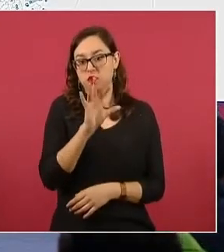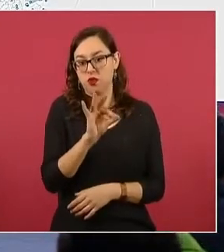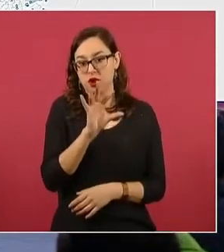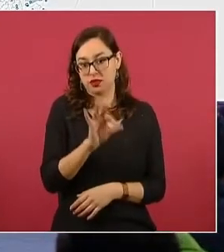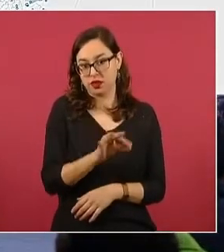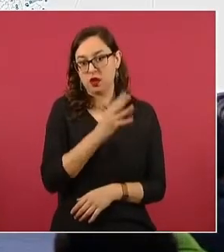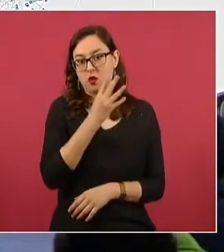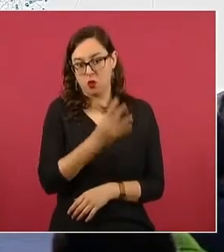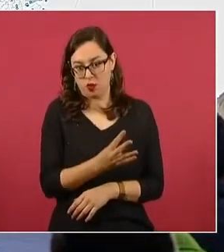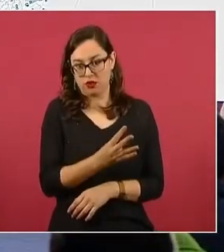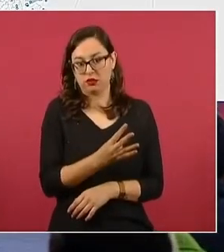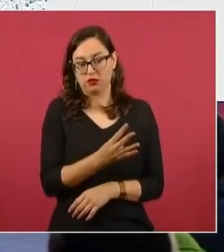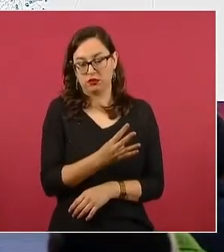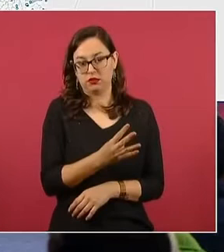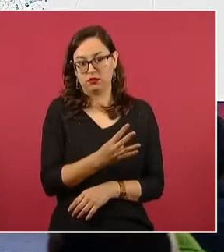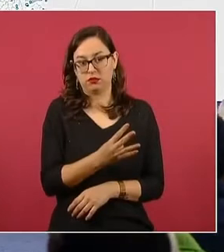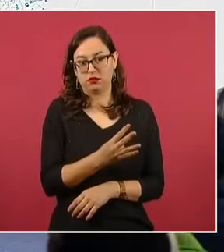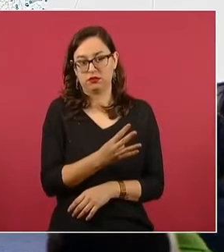hasta ahora.